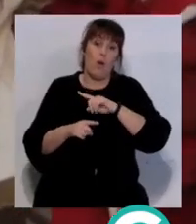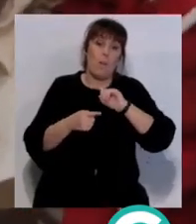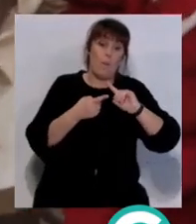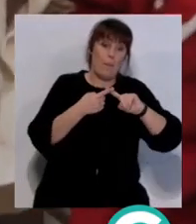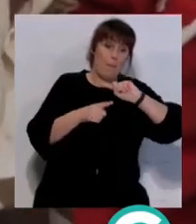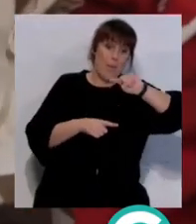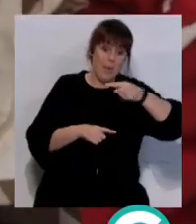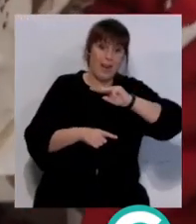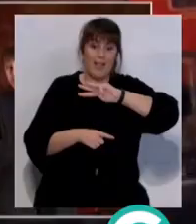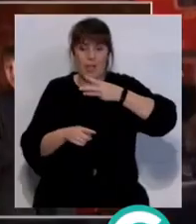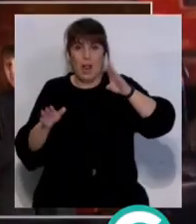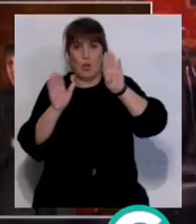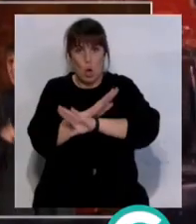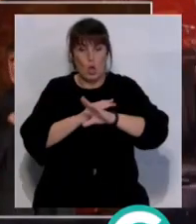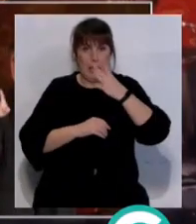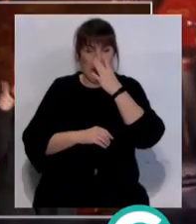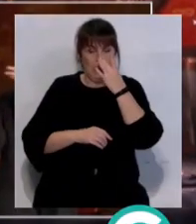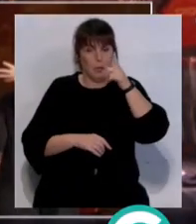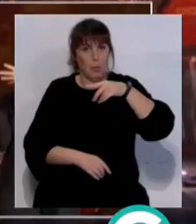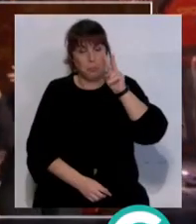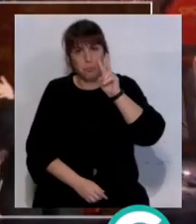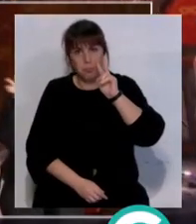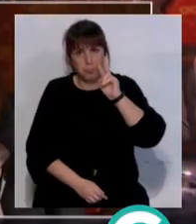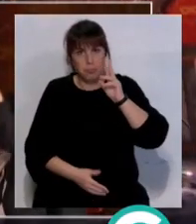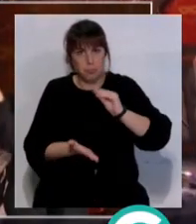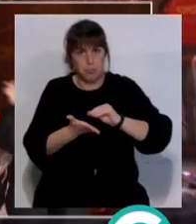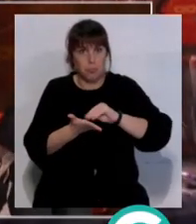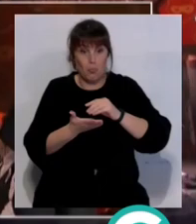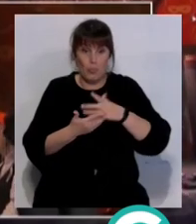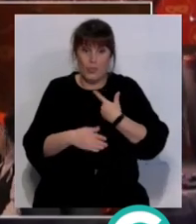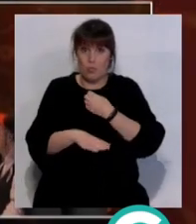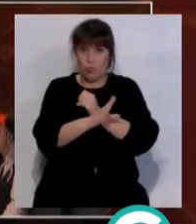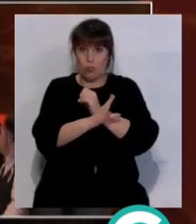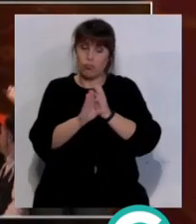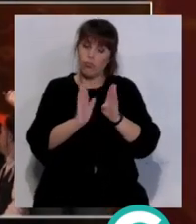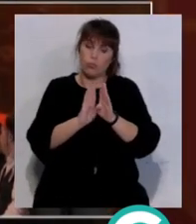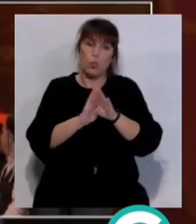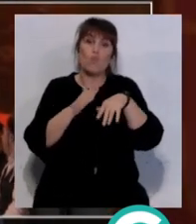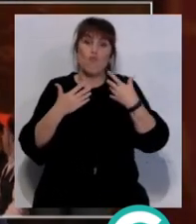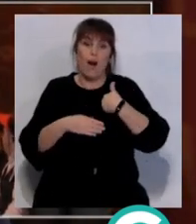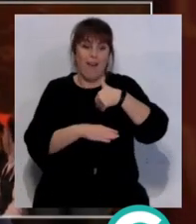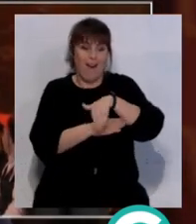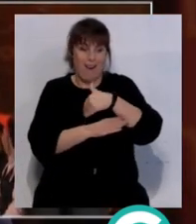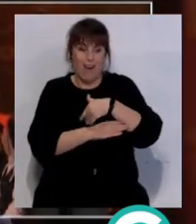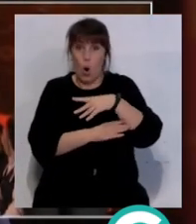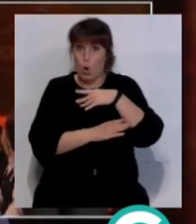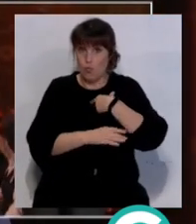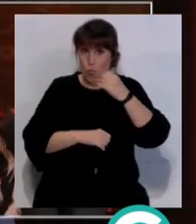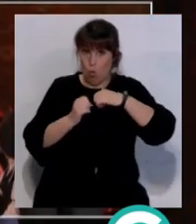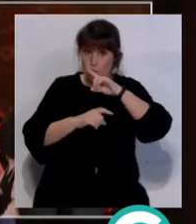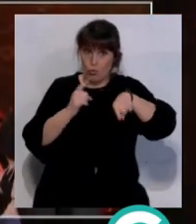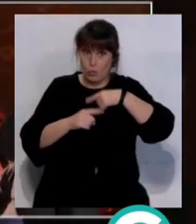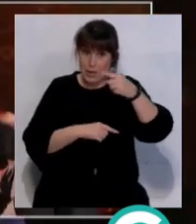COAC. Además, el compromiso de la televisión municipal ha continuado con los actos en la calle tras el concurso.